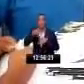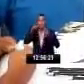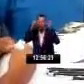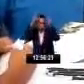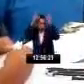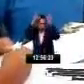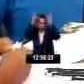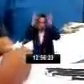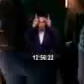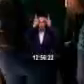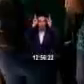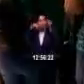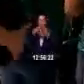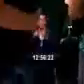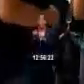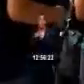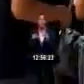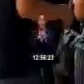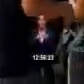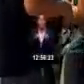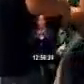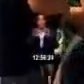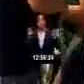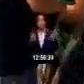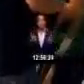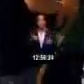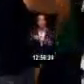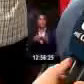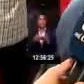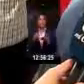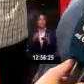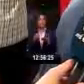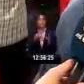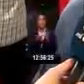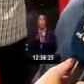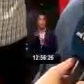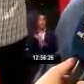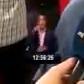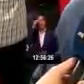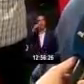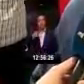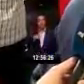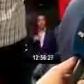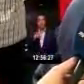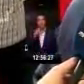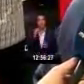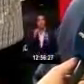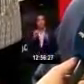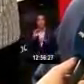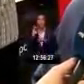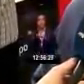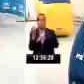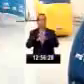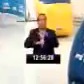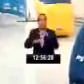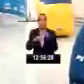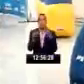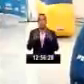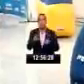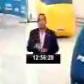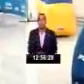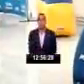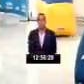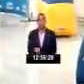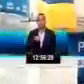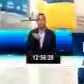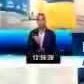enfermería, deseo administración de empresa, deseo de dificultad de aprendizaje. Soy entrenadora de arte marcial taekwondo. Estoy